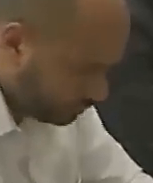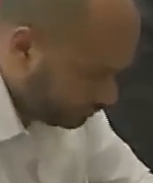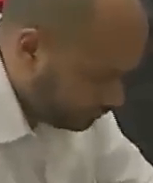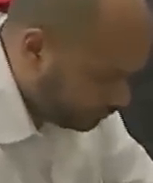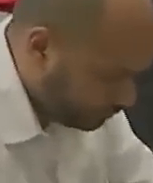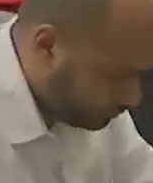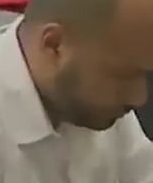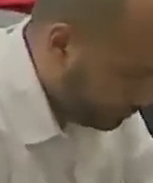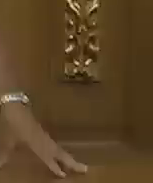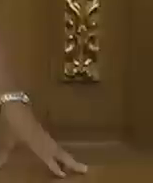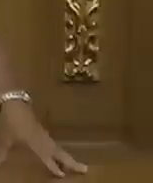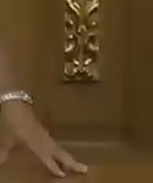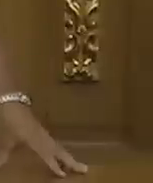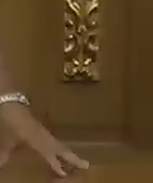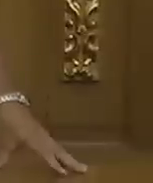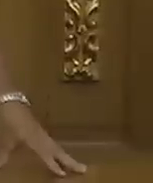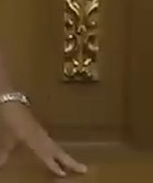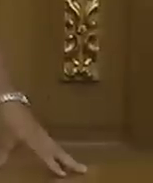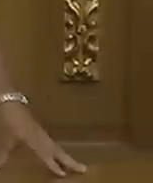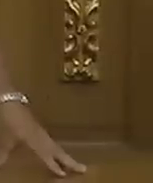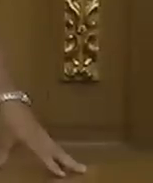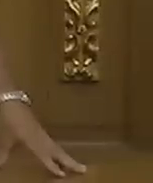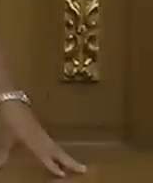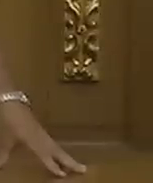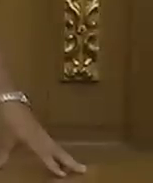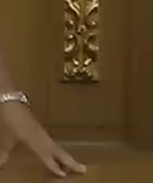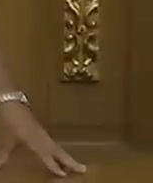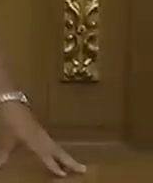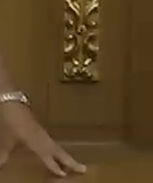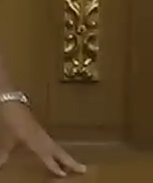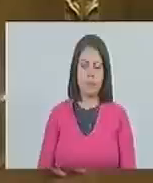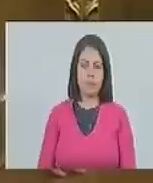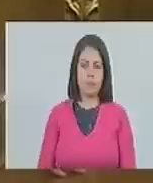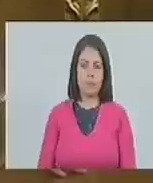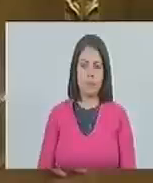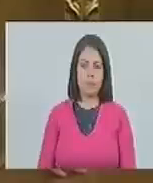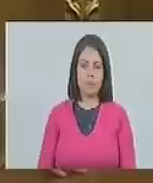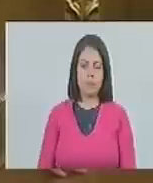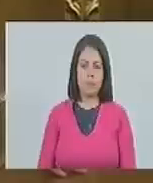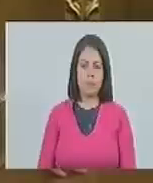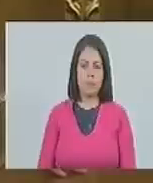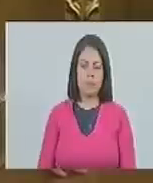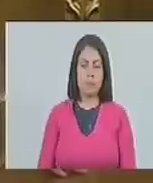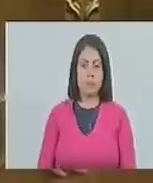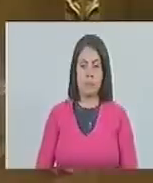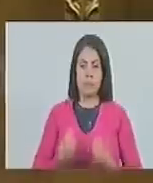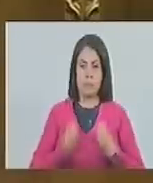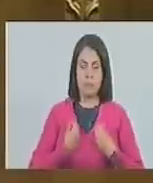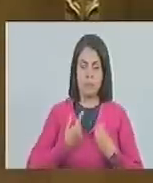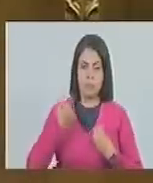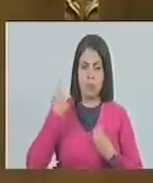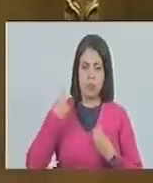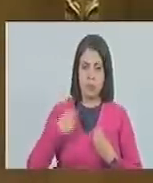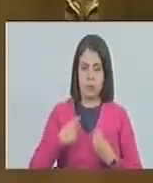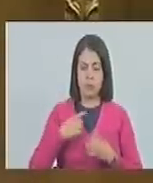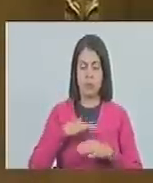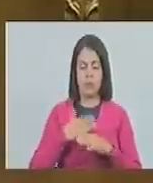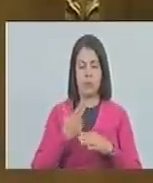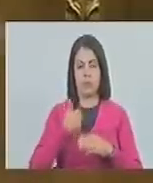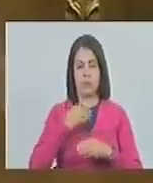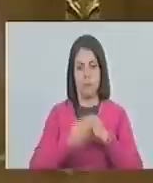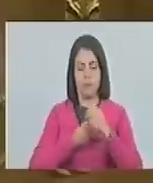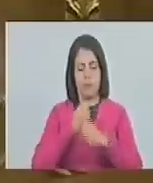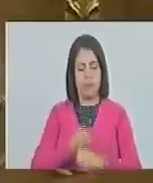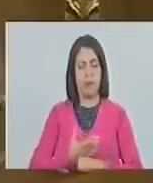y felicitar a los organizadores y participantes en ese evento magnífico que vimos ayer y que nos llenó